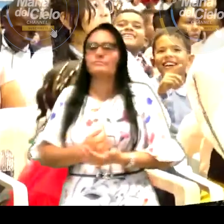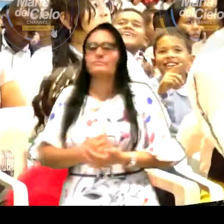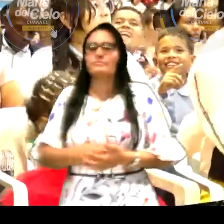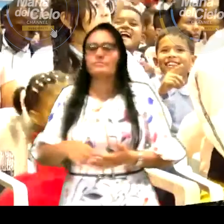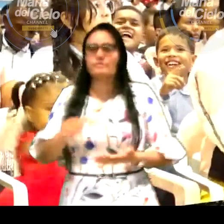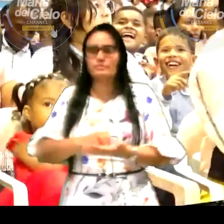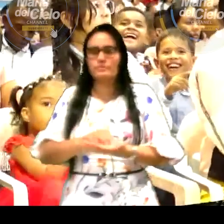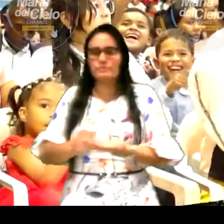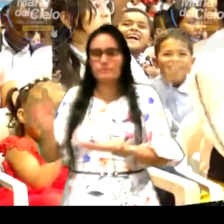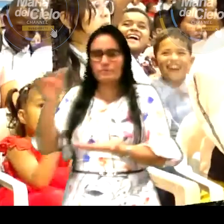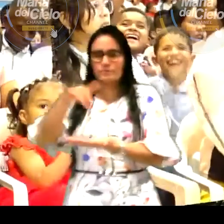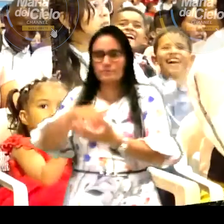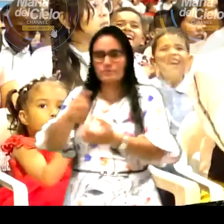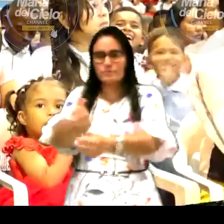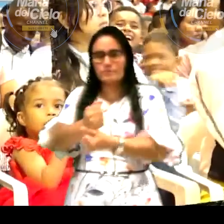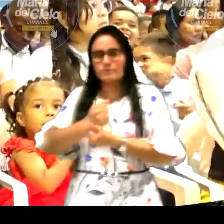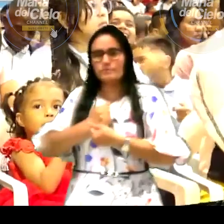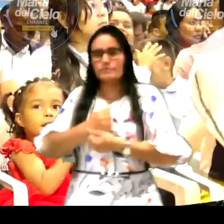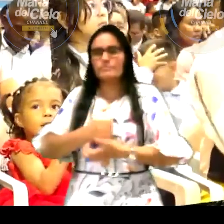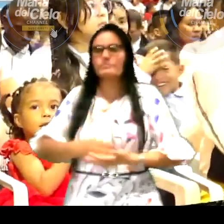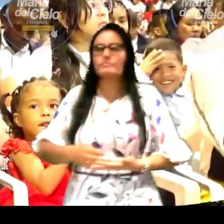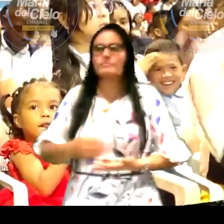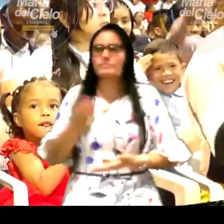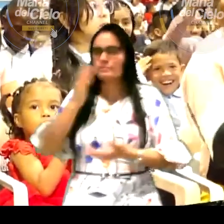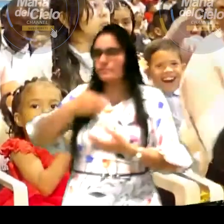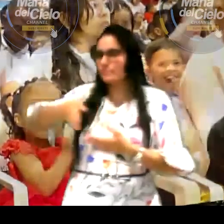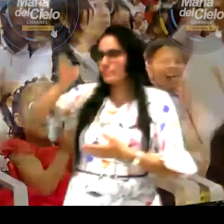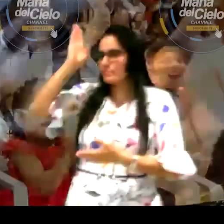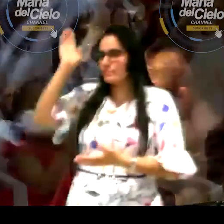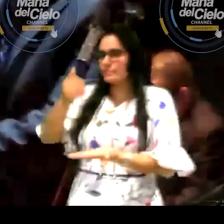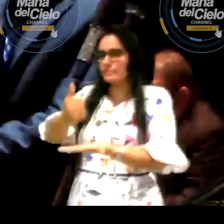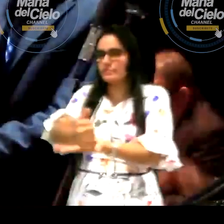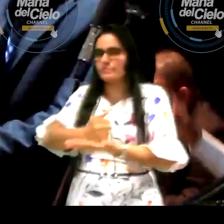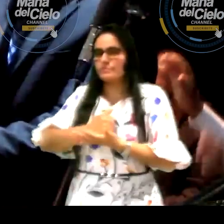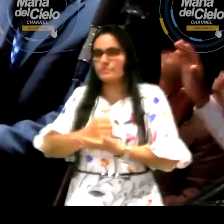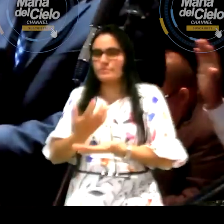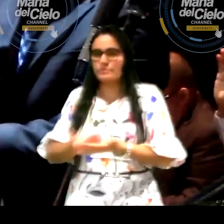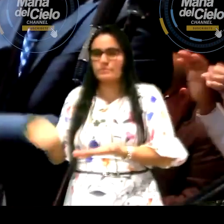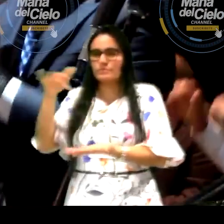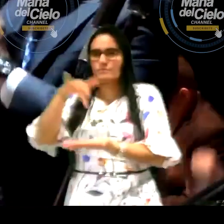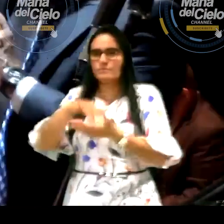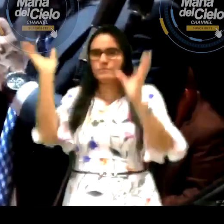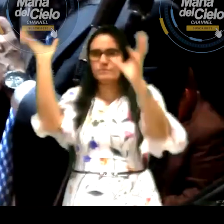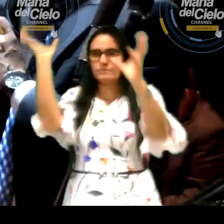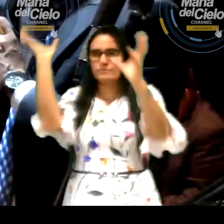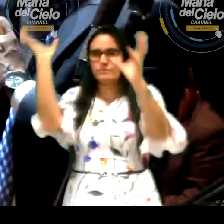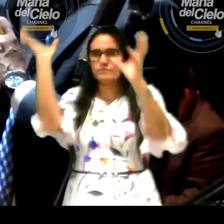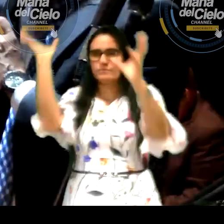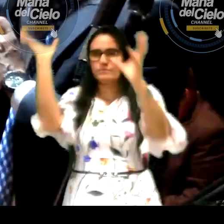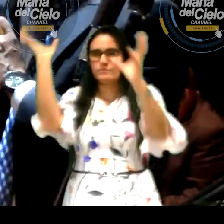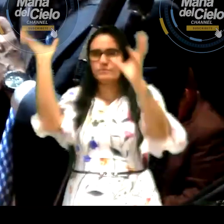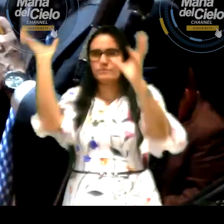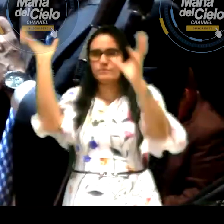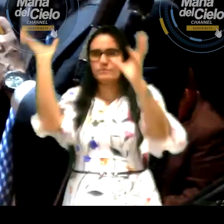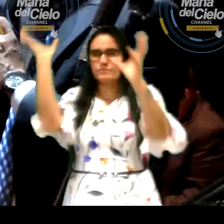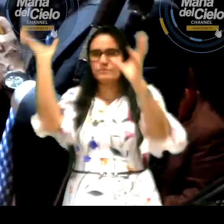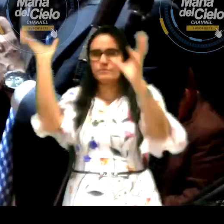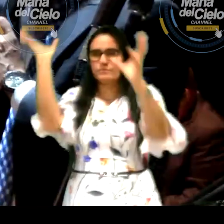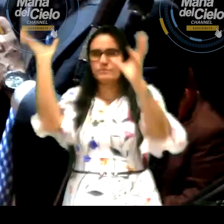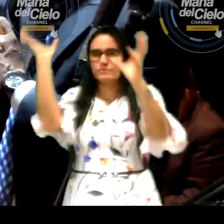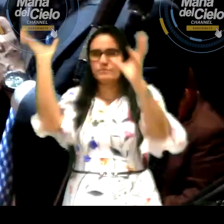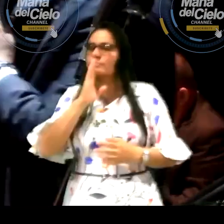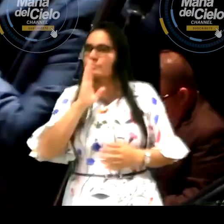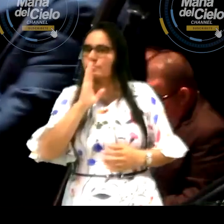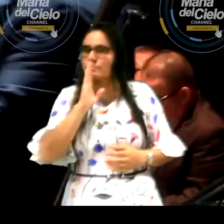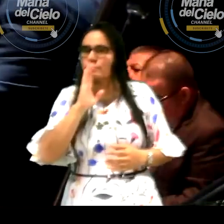la mano, no tengo quien me ayude. Si hay uno que te puede ayudar esta noche. A ver, los que sabemos que todavía Él puede